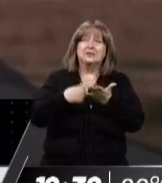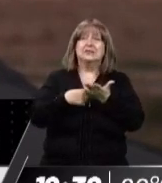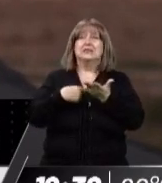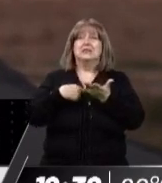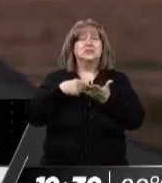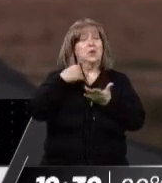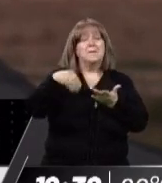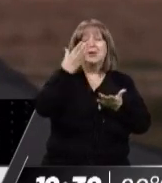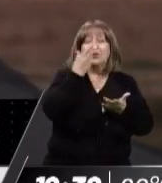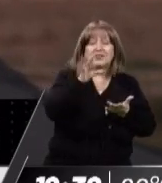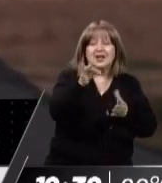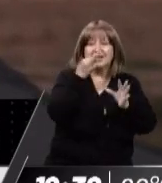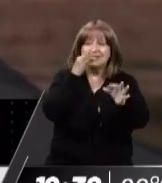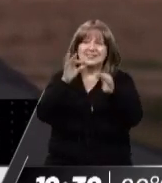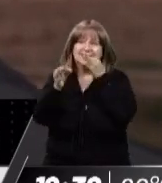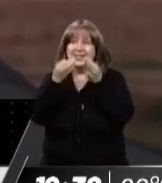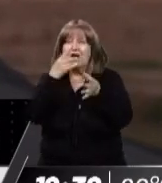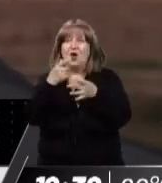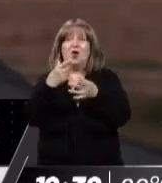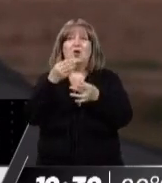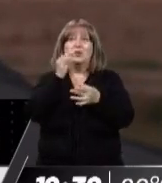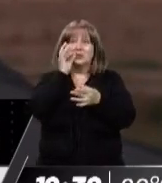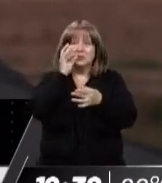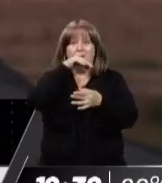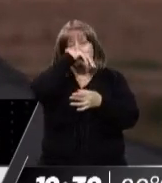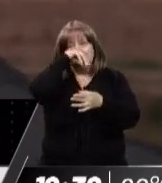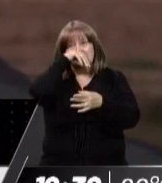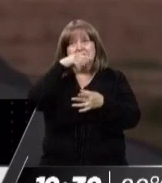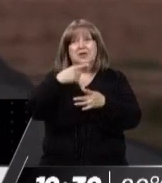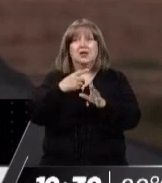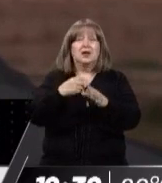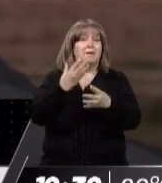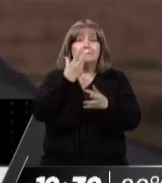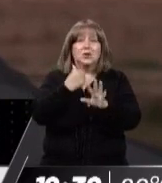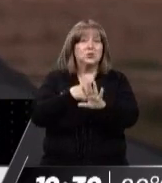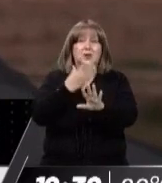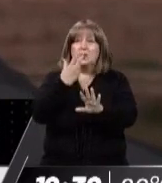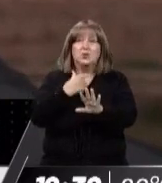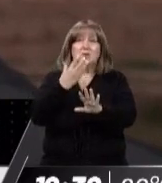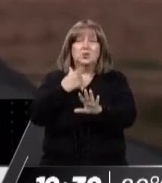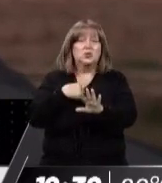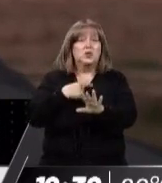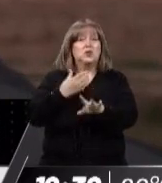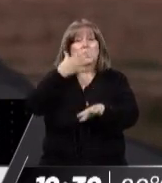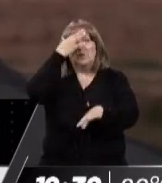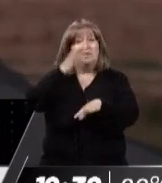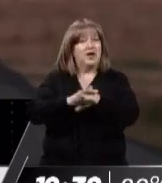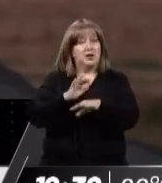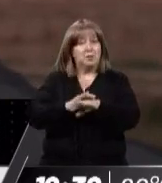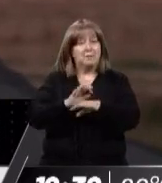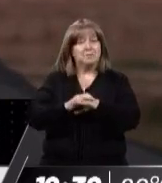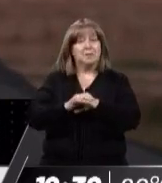y terminé siendo una esclava de mi enfermedad. Llegué a perderlo todo, pero bueno,